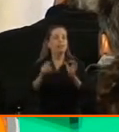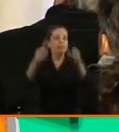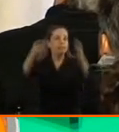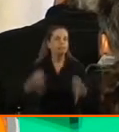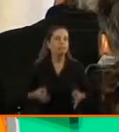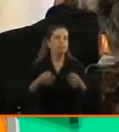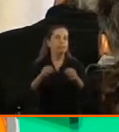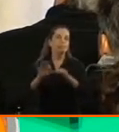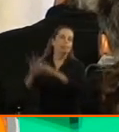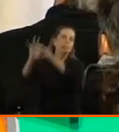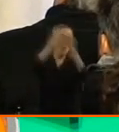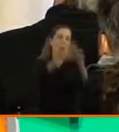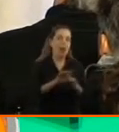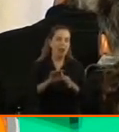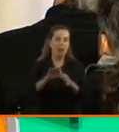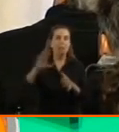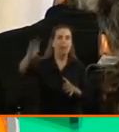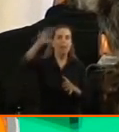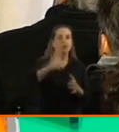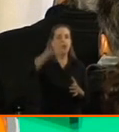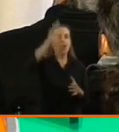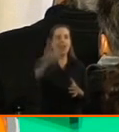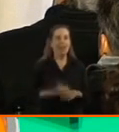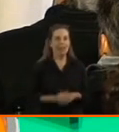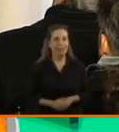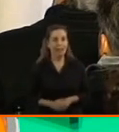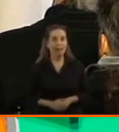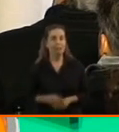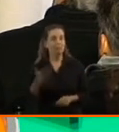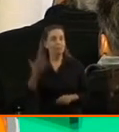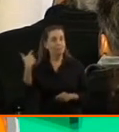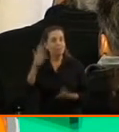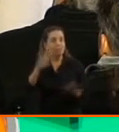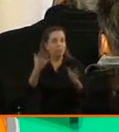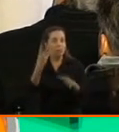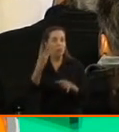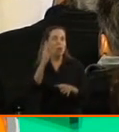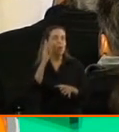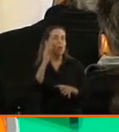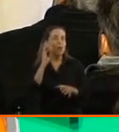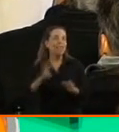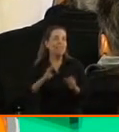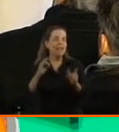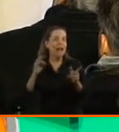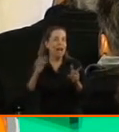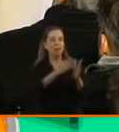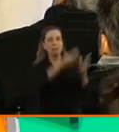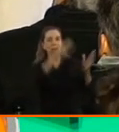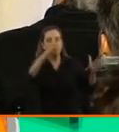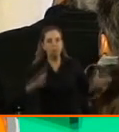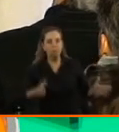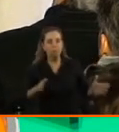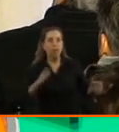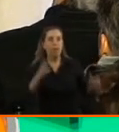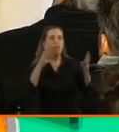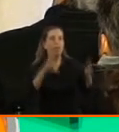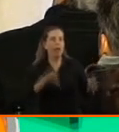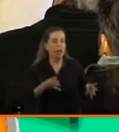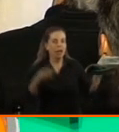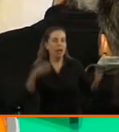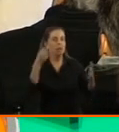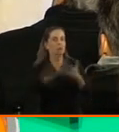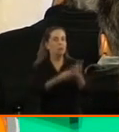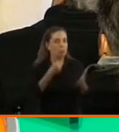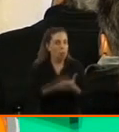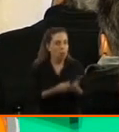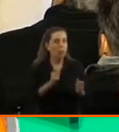perfil de su gobierno que no es menor, que es un gobierno que, si bien hacia afuera del país, inclusive hacia dentro del